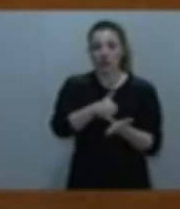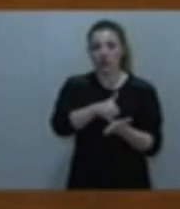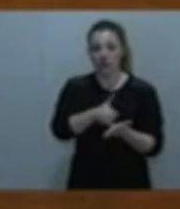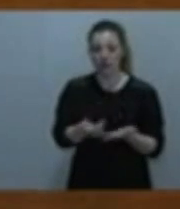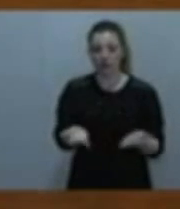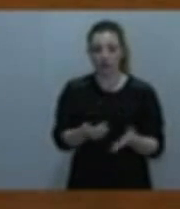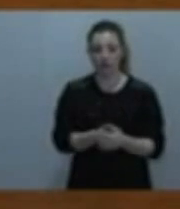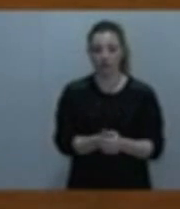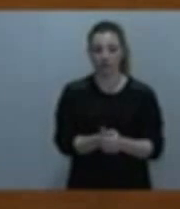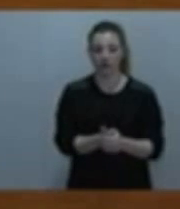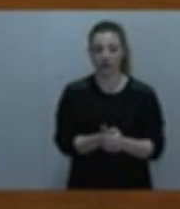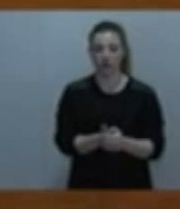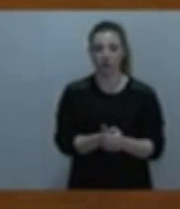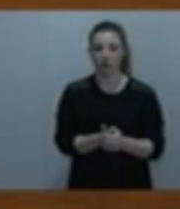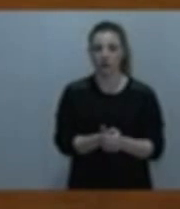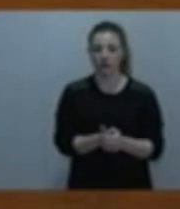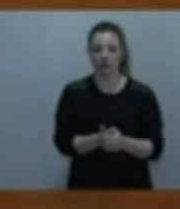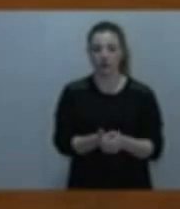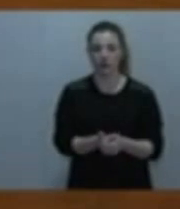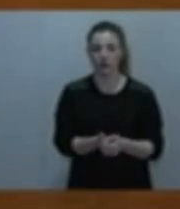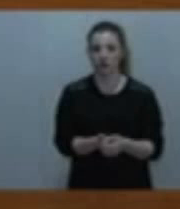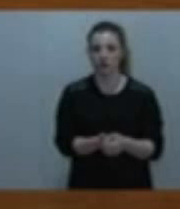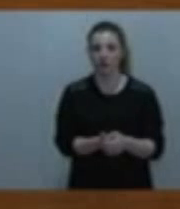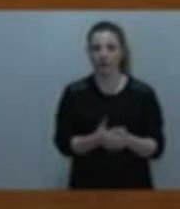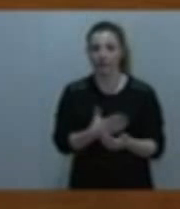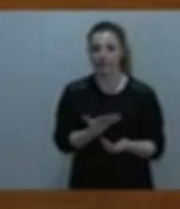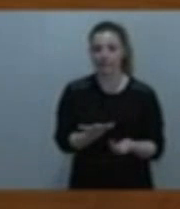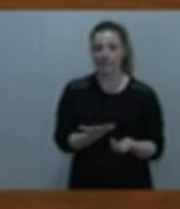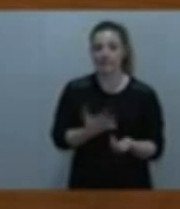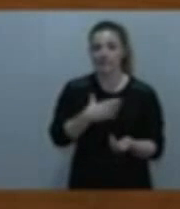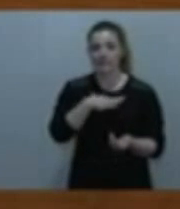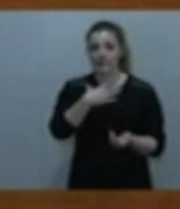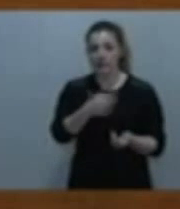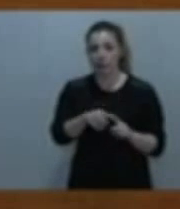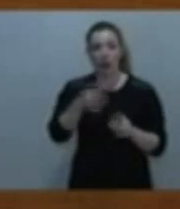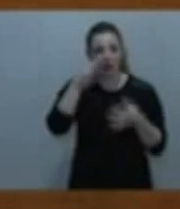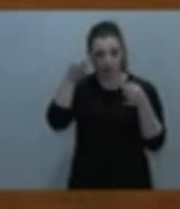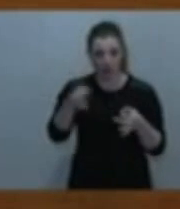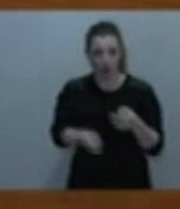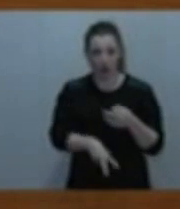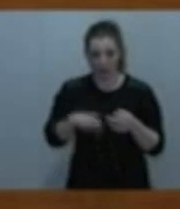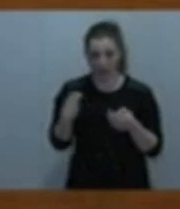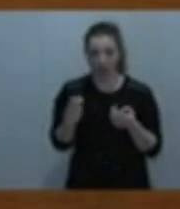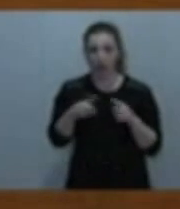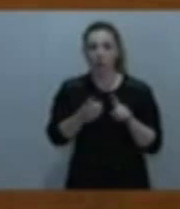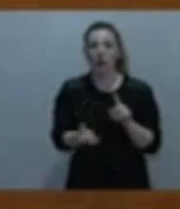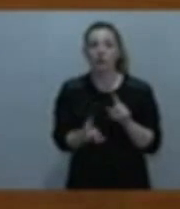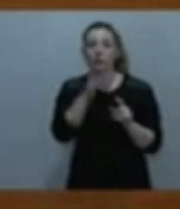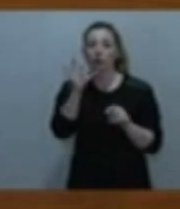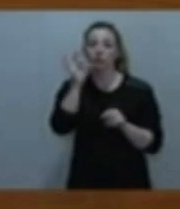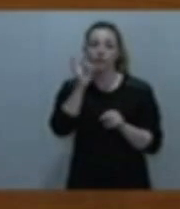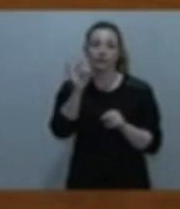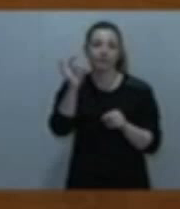paradigmas. Una sola observación puede invalidar una afirmación general derivada de siglos de